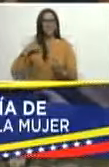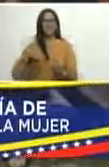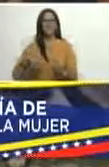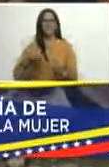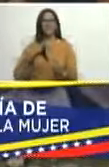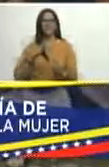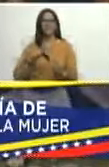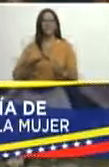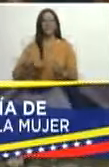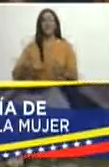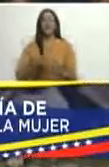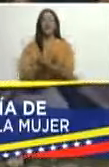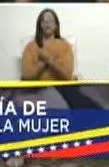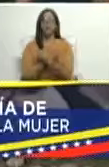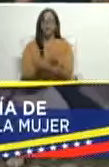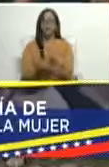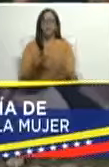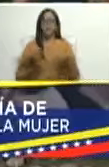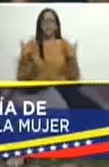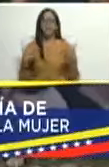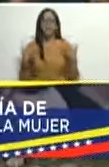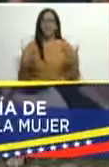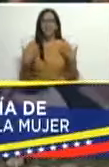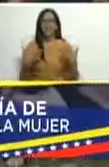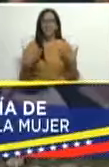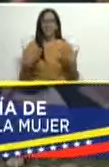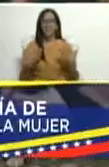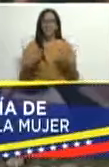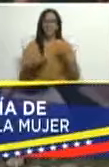Con amor y alegría.